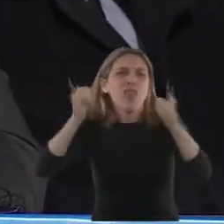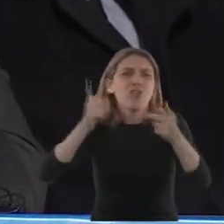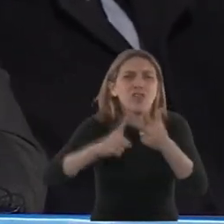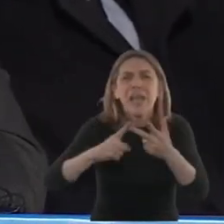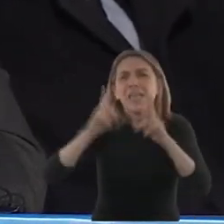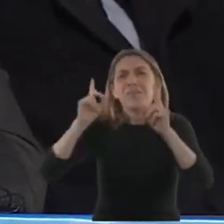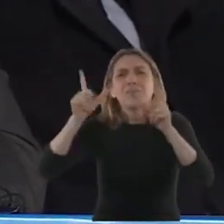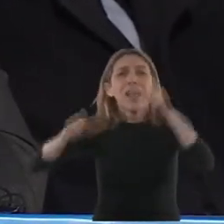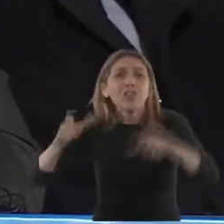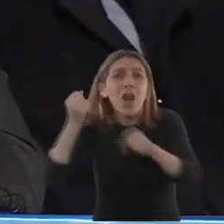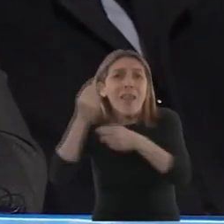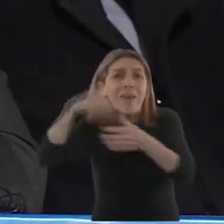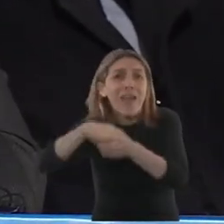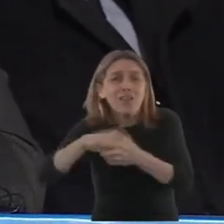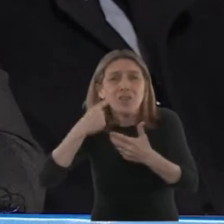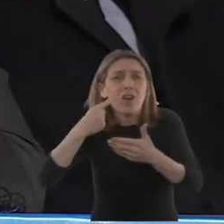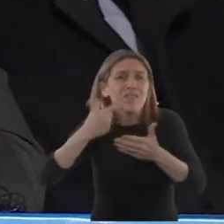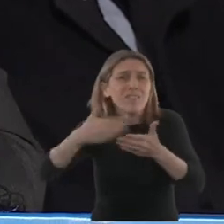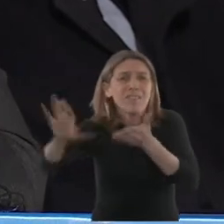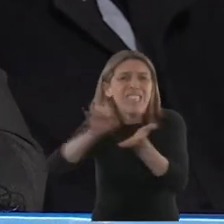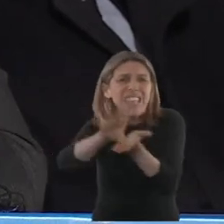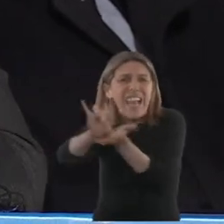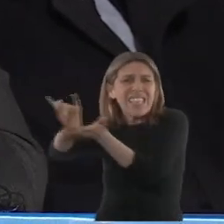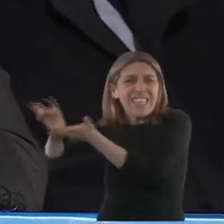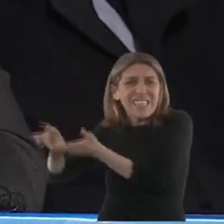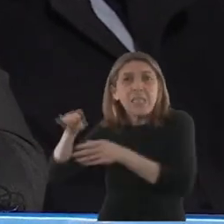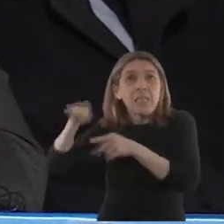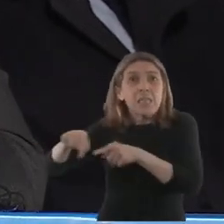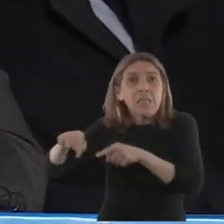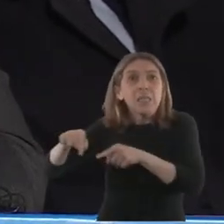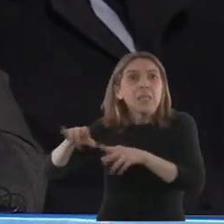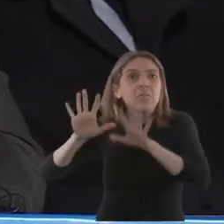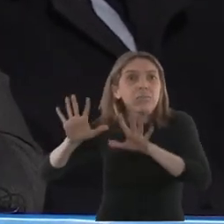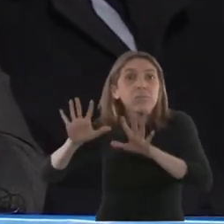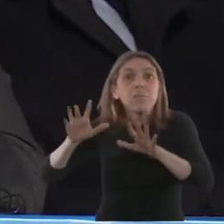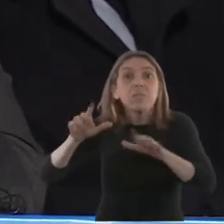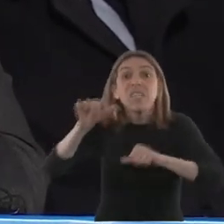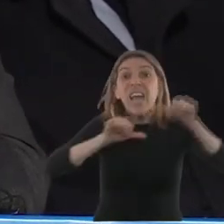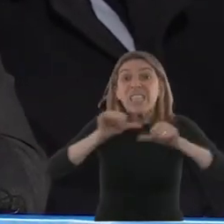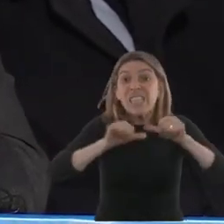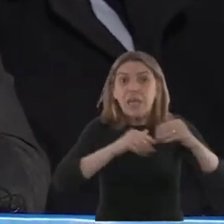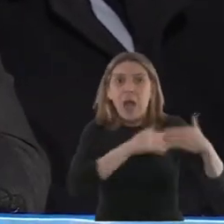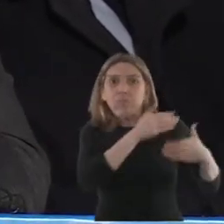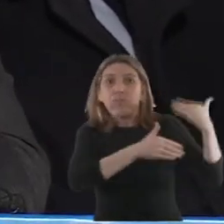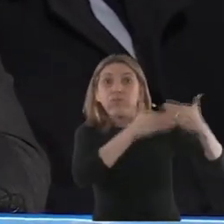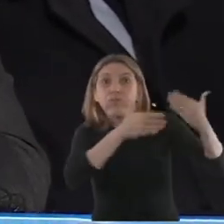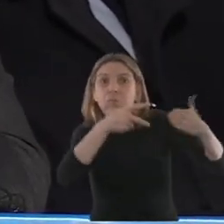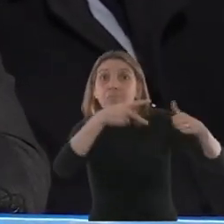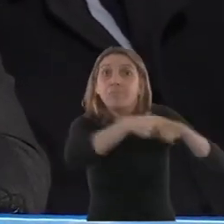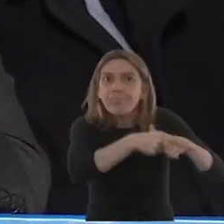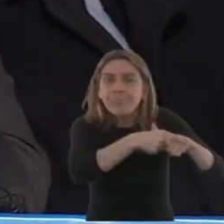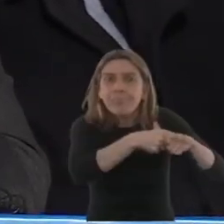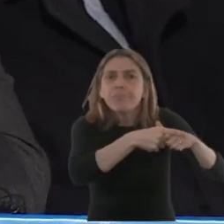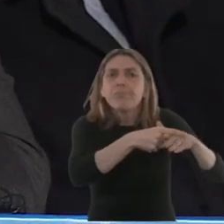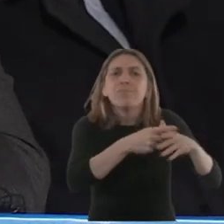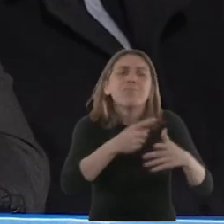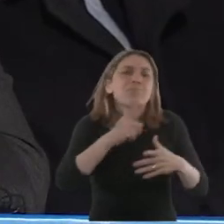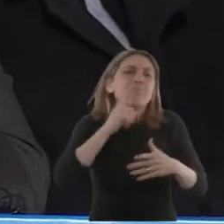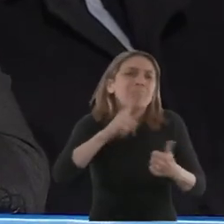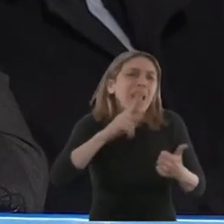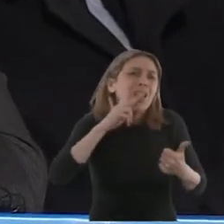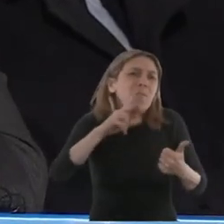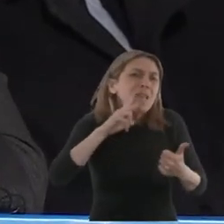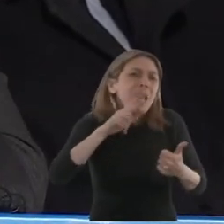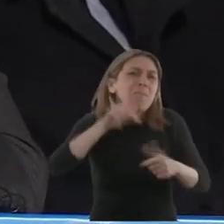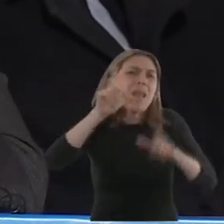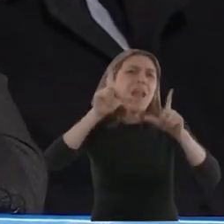y se interrumpe un ciclo que considerado de oro en el desarrollo científico de nuestro país, que hizo que miles de docentes renunciaran y